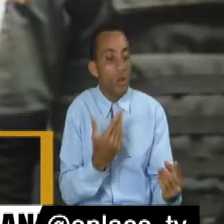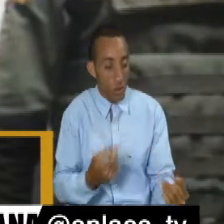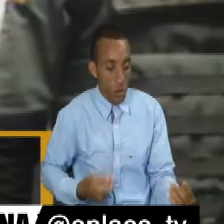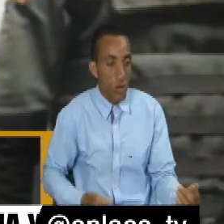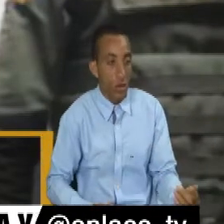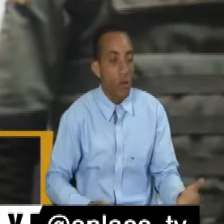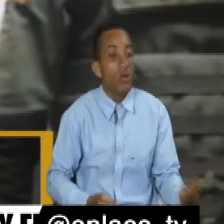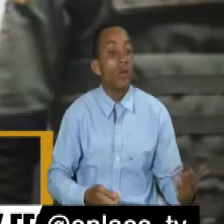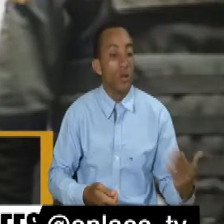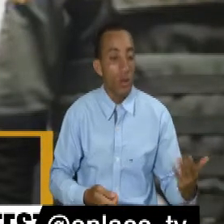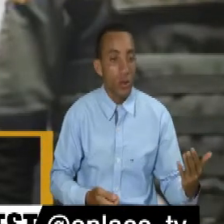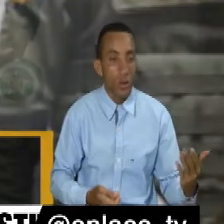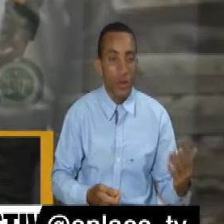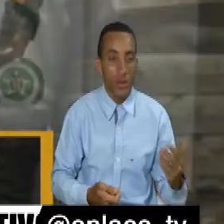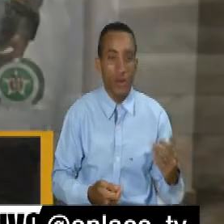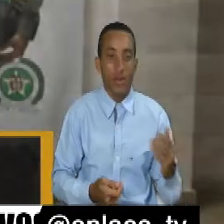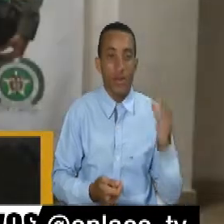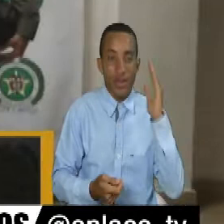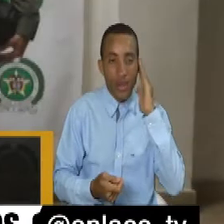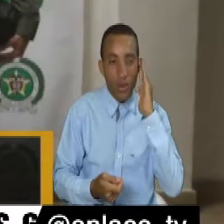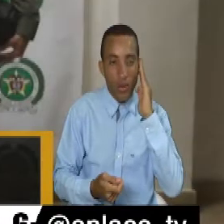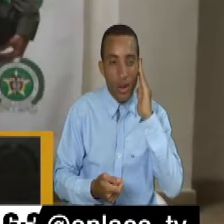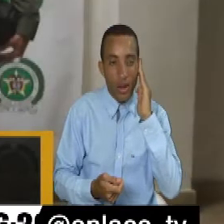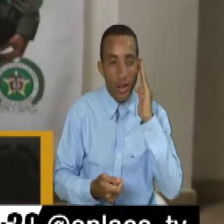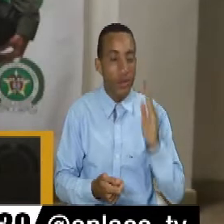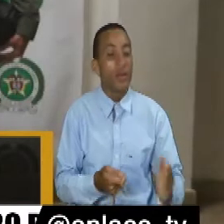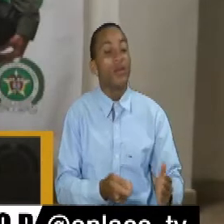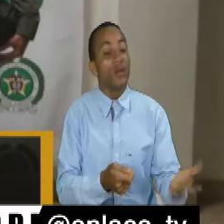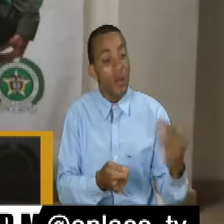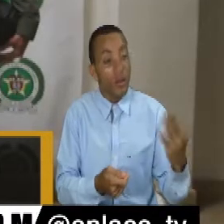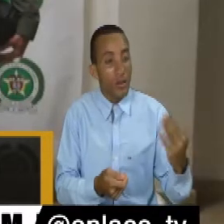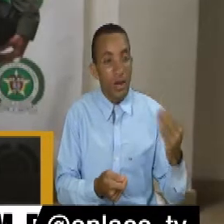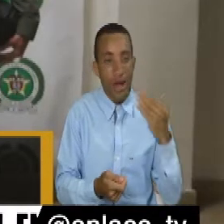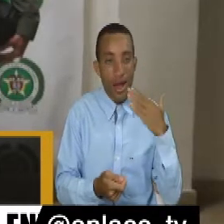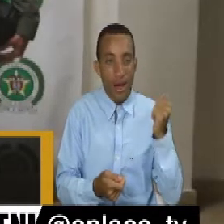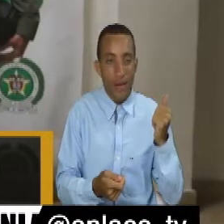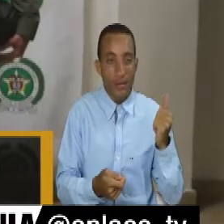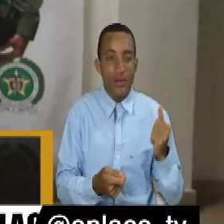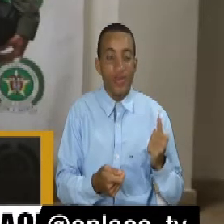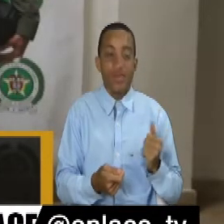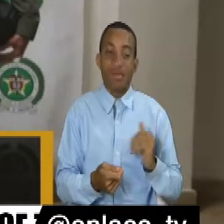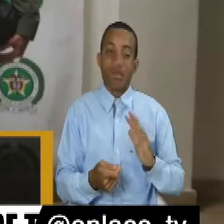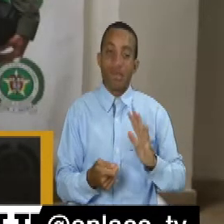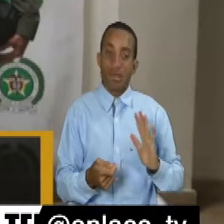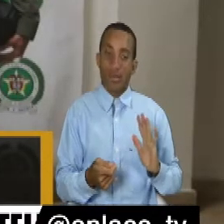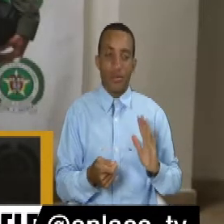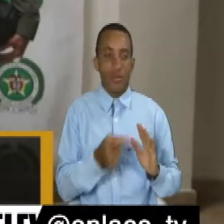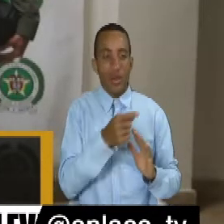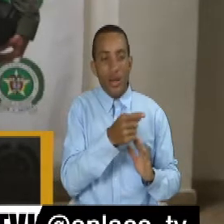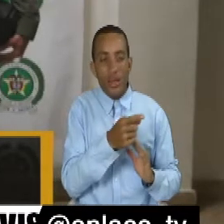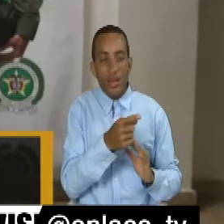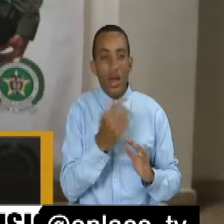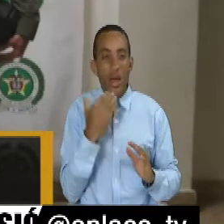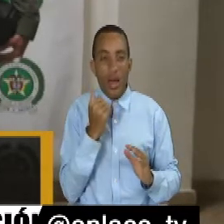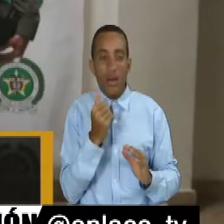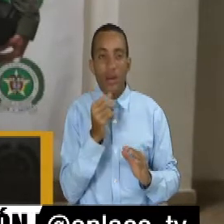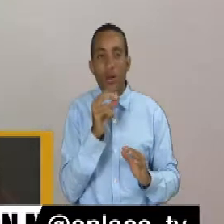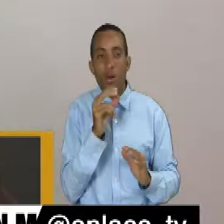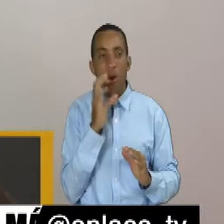para hurtarle el celular que tenía esta femenina, una persona de 28 años, este